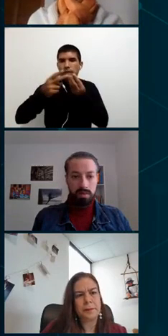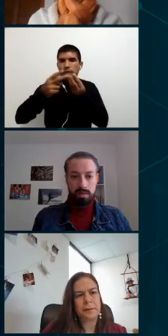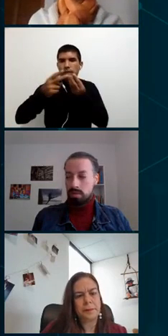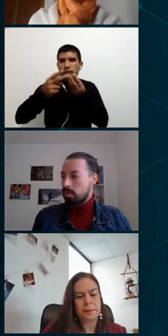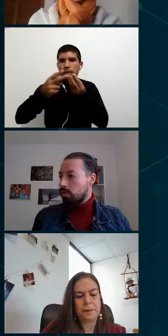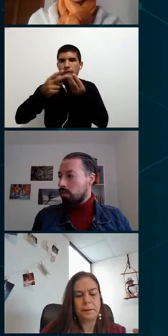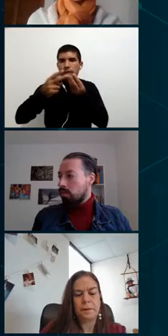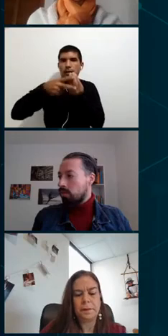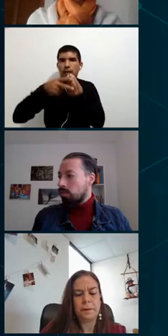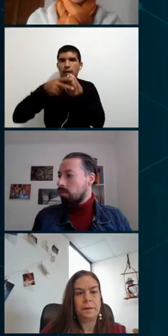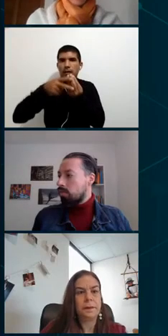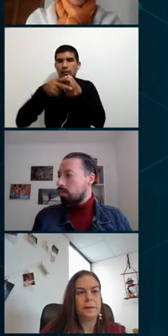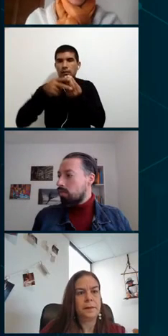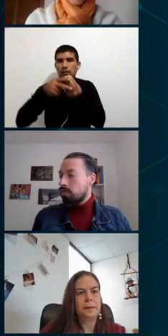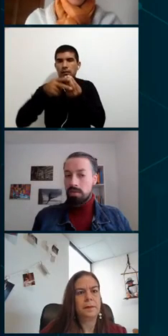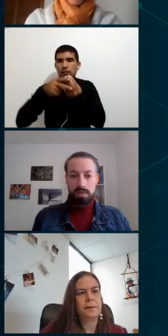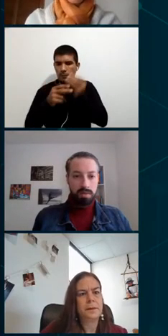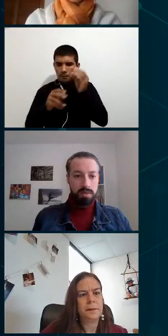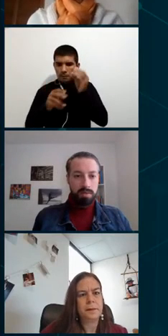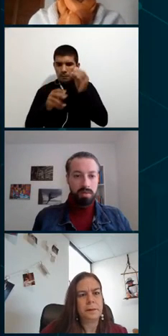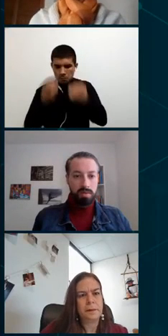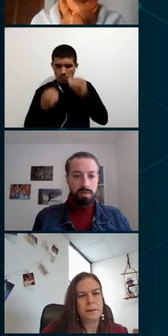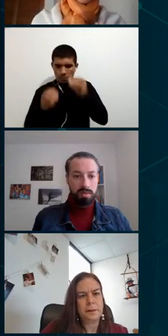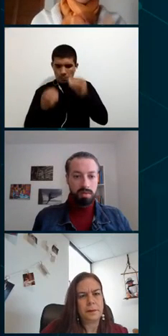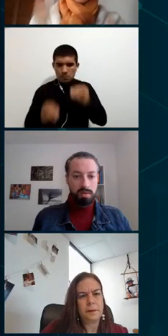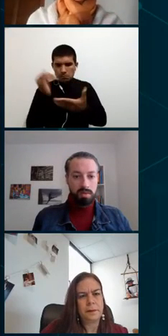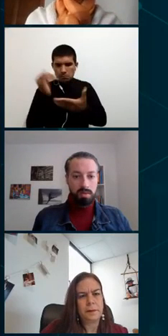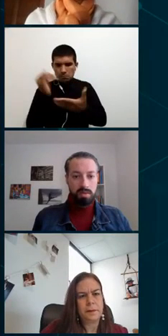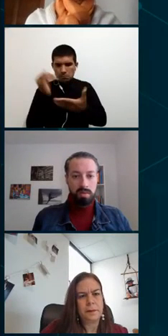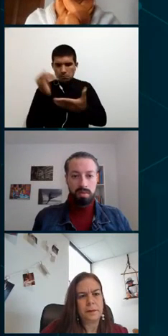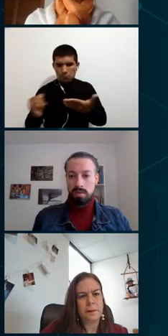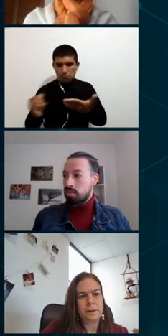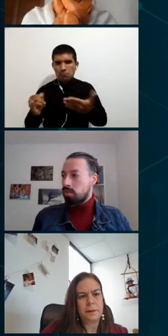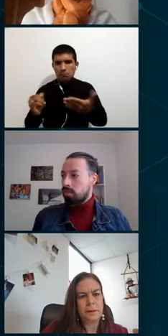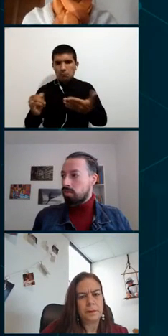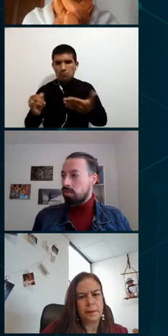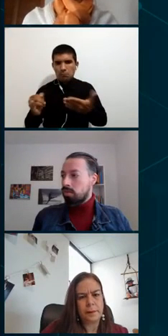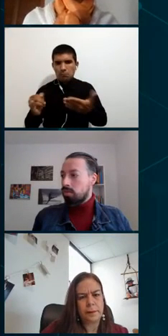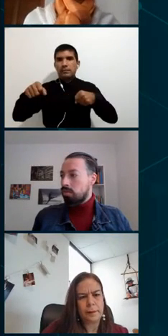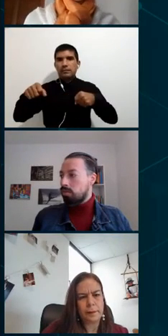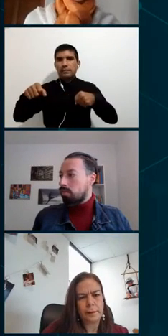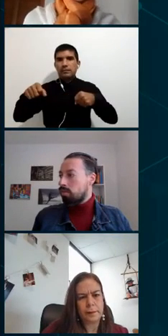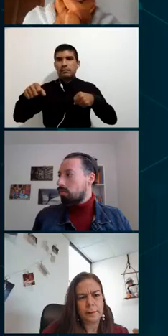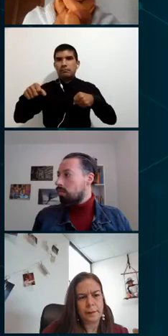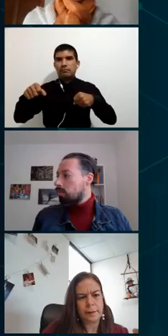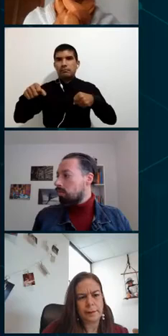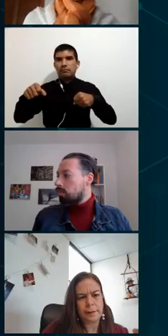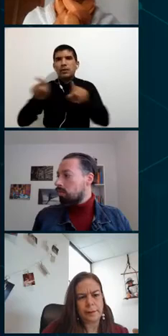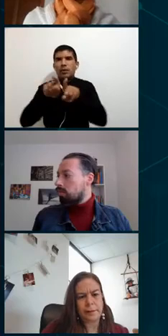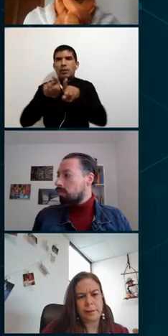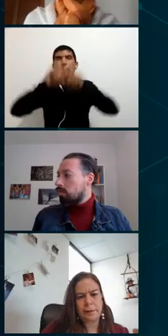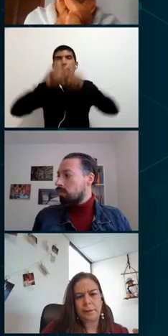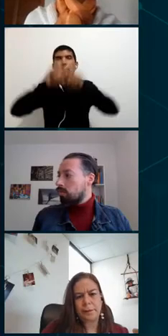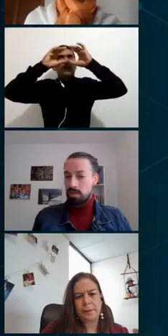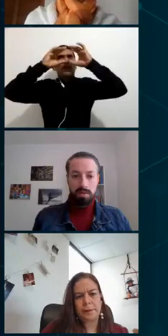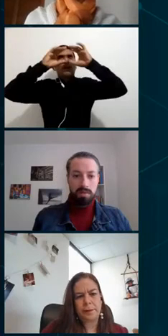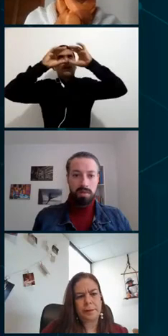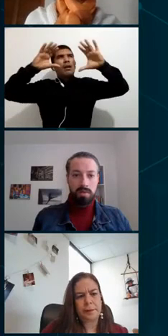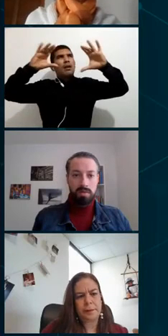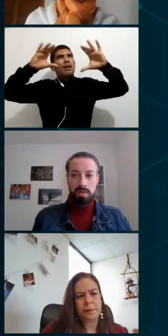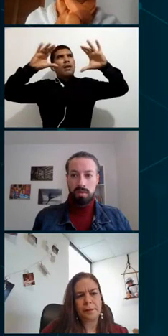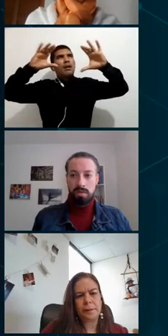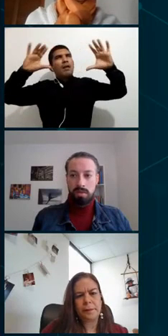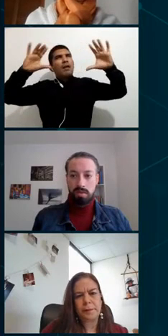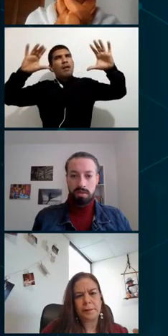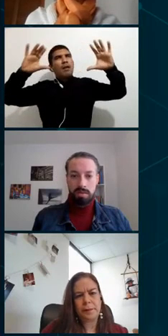de materializarlo después en creaciones, ¿bien? Entonces, vamos a ver cómo nos queda esto. Vamos ahí un minutico, ya